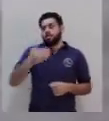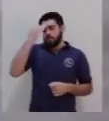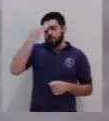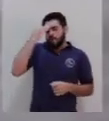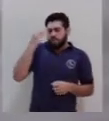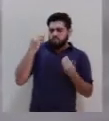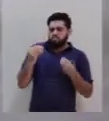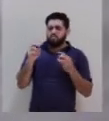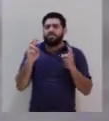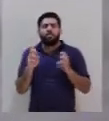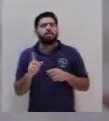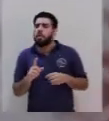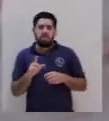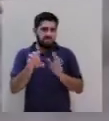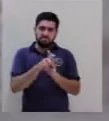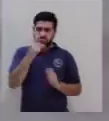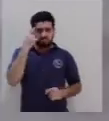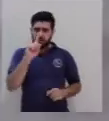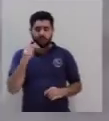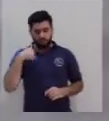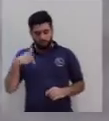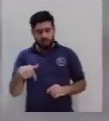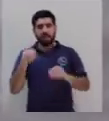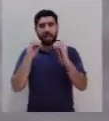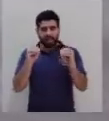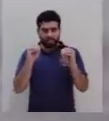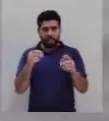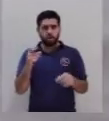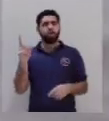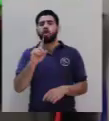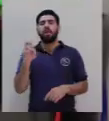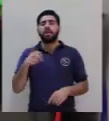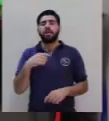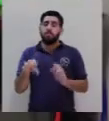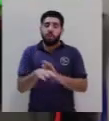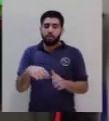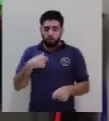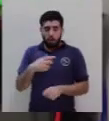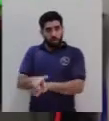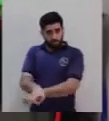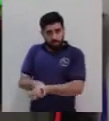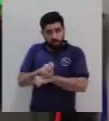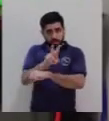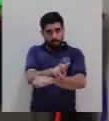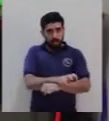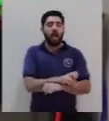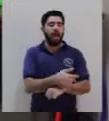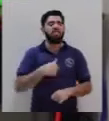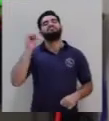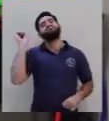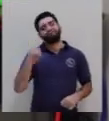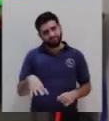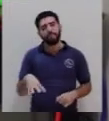mucho de este tema. Hablemoslo de ser un agricultor, ¿verdad? Ajá. Yo puedo hacerlo. Me vas a ayudar y en